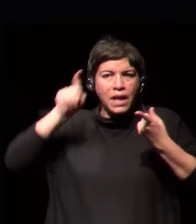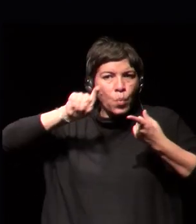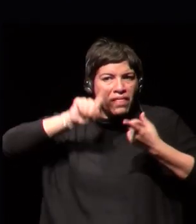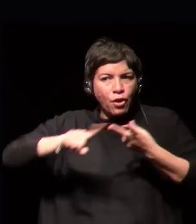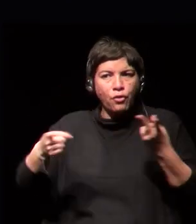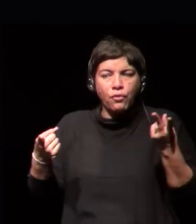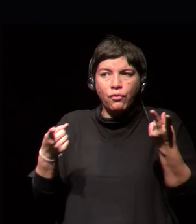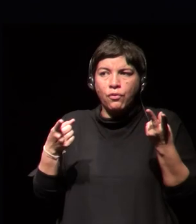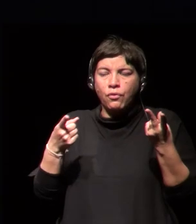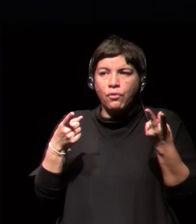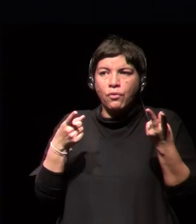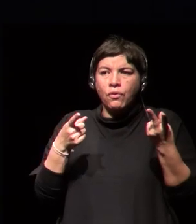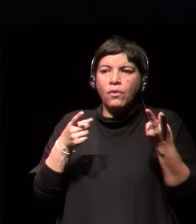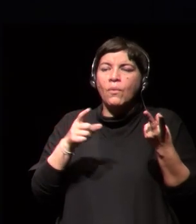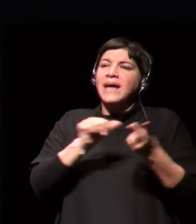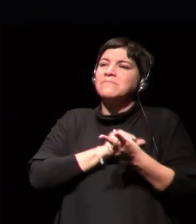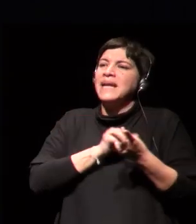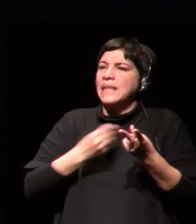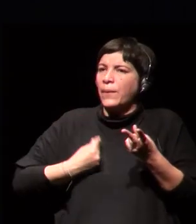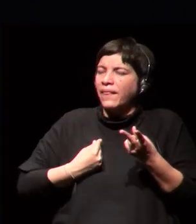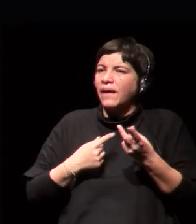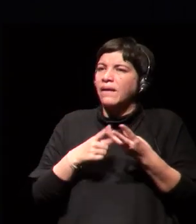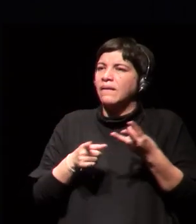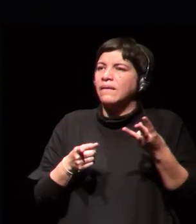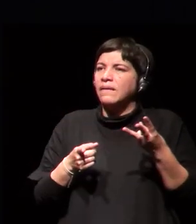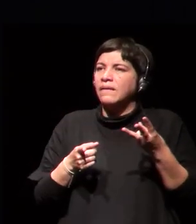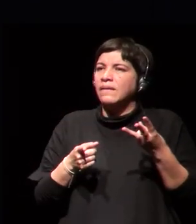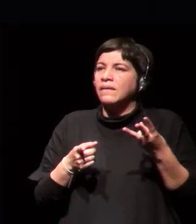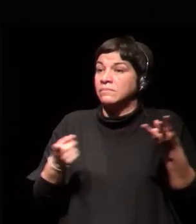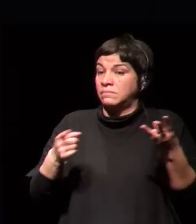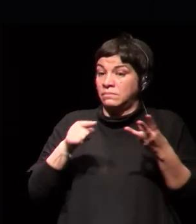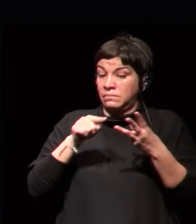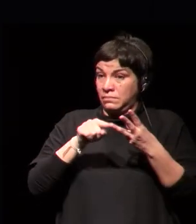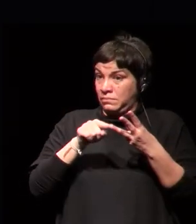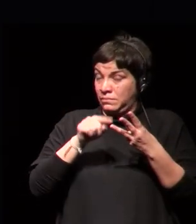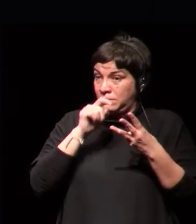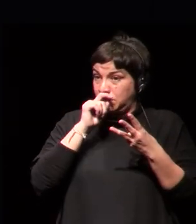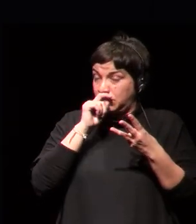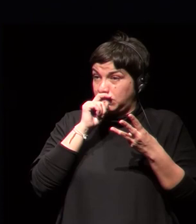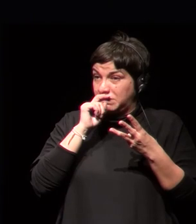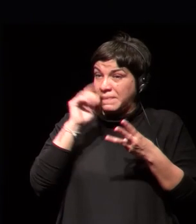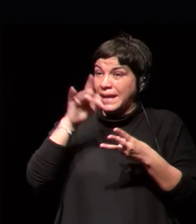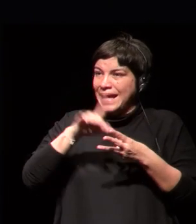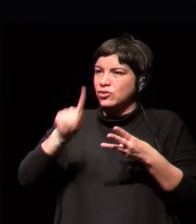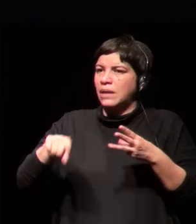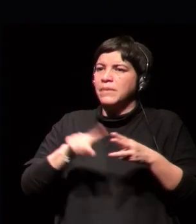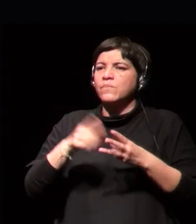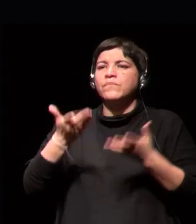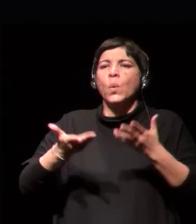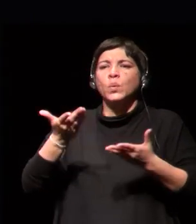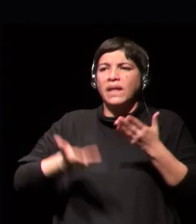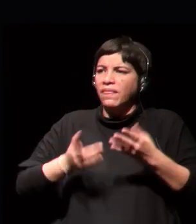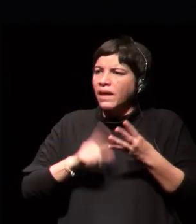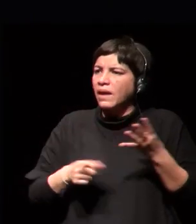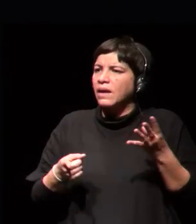vida, en este caso también el peso de la justicia. Los aborígenes representan